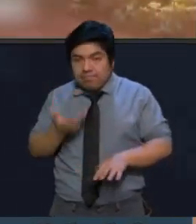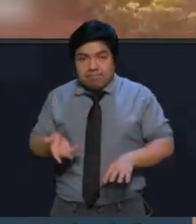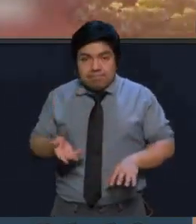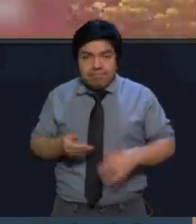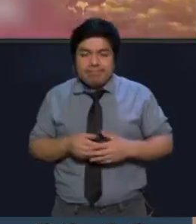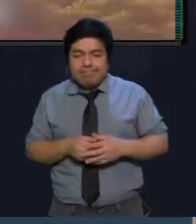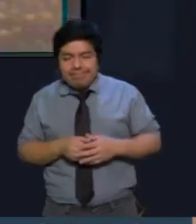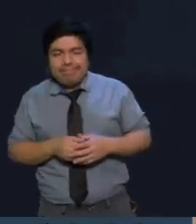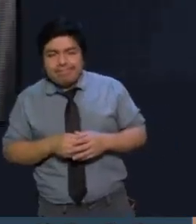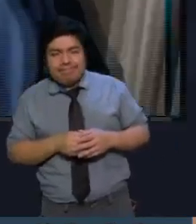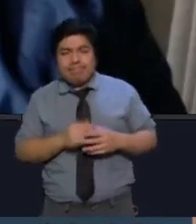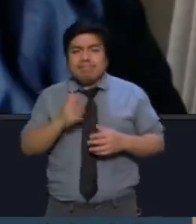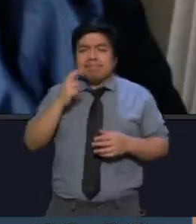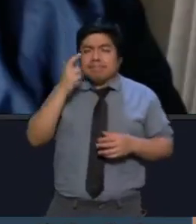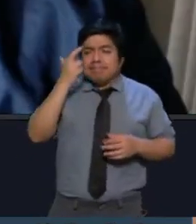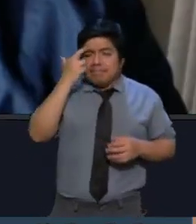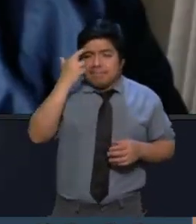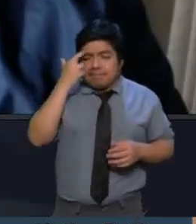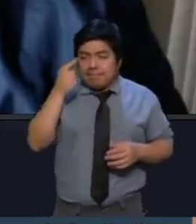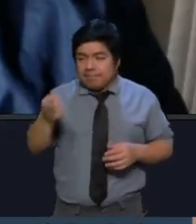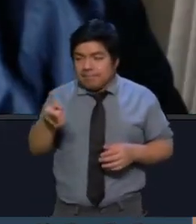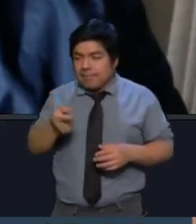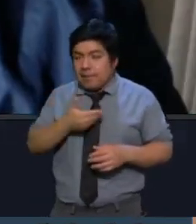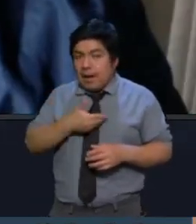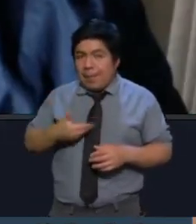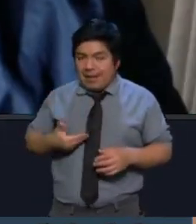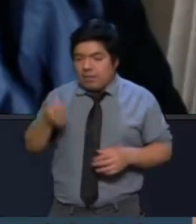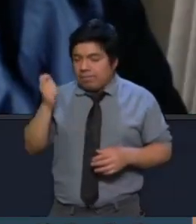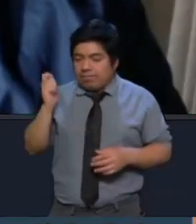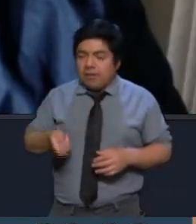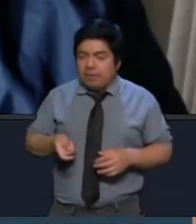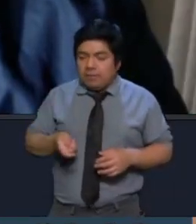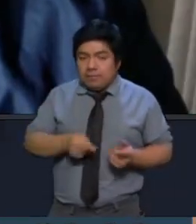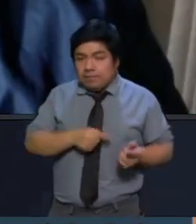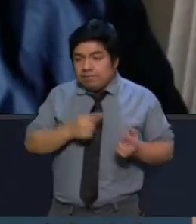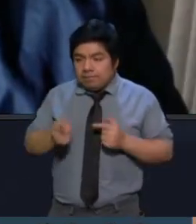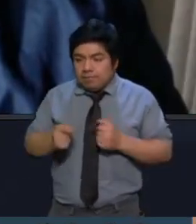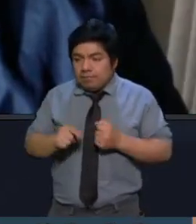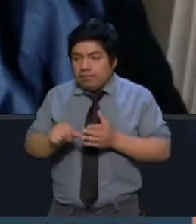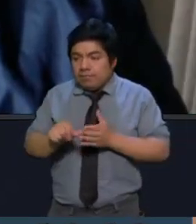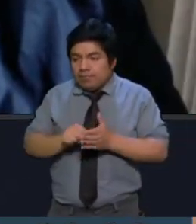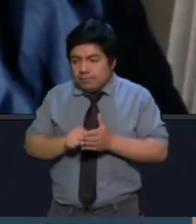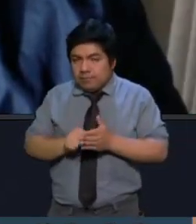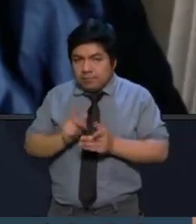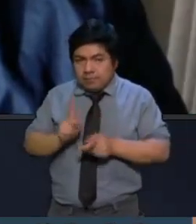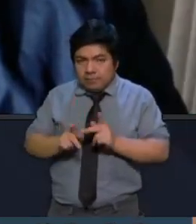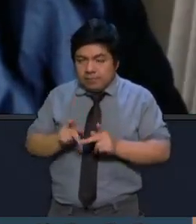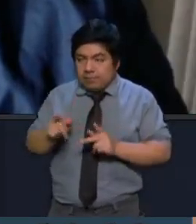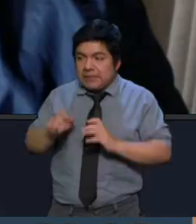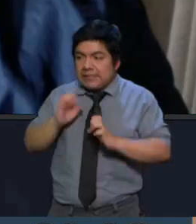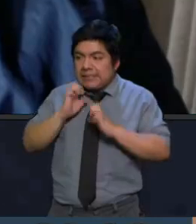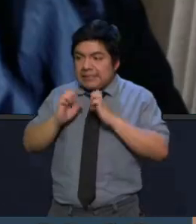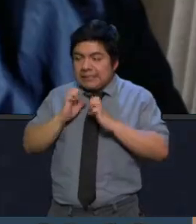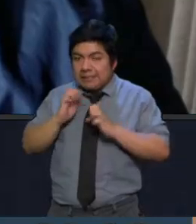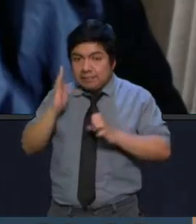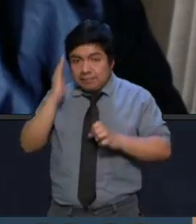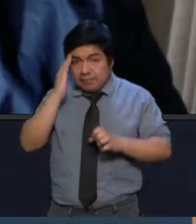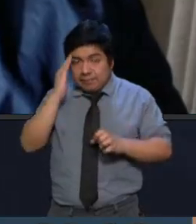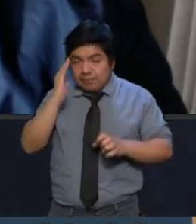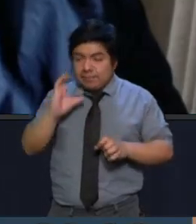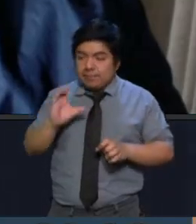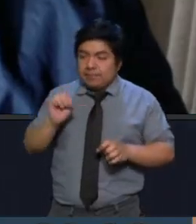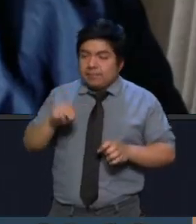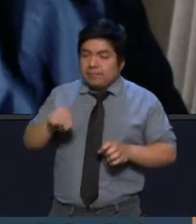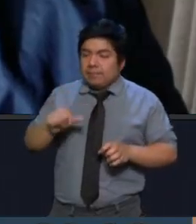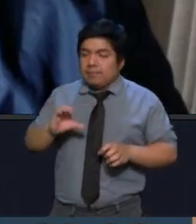precisamente cuando se publicó este decreto presidencial, unos meses después tuve la oportunidad de platicar y entrevistar a la titular del CONACYT,